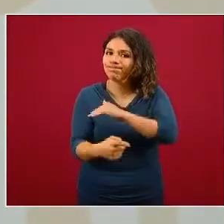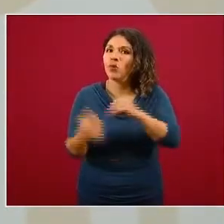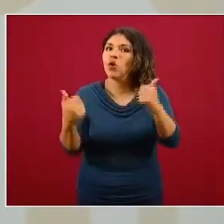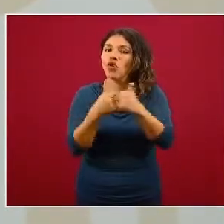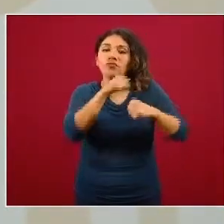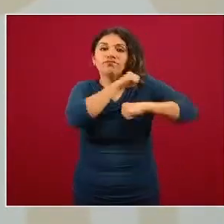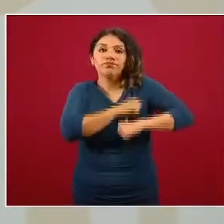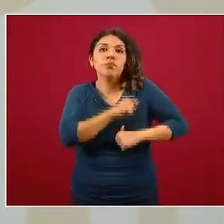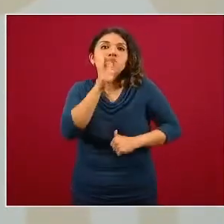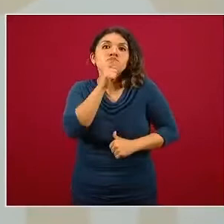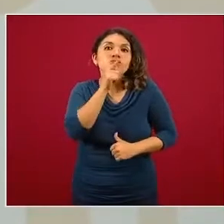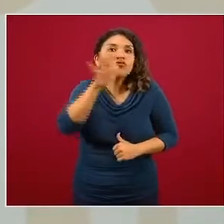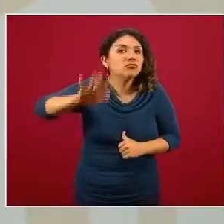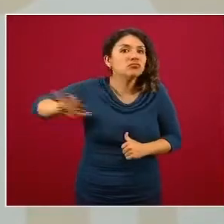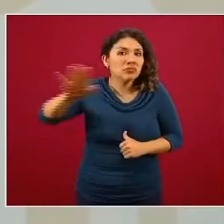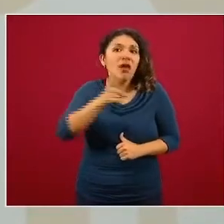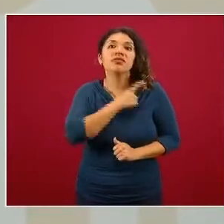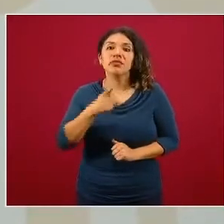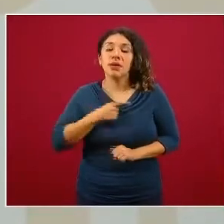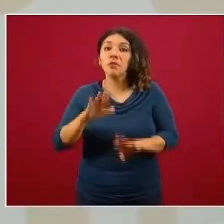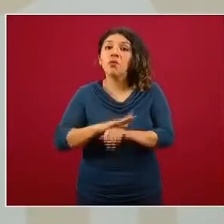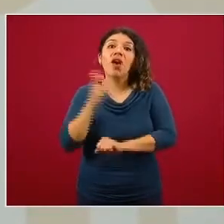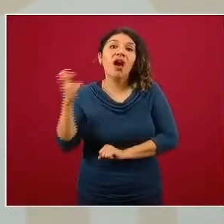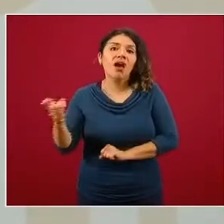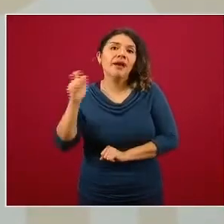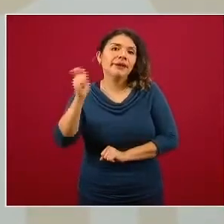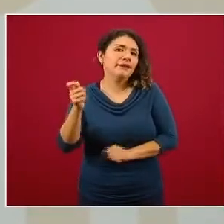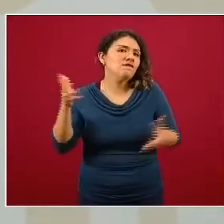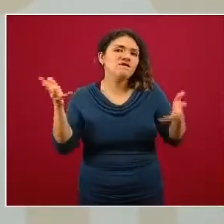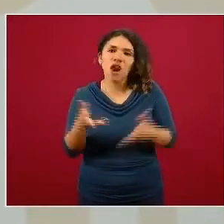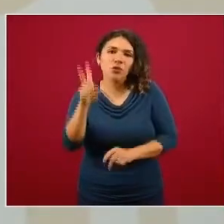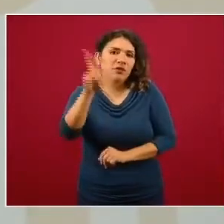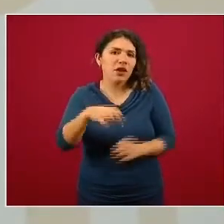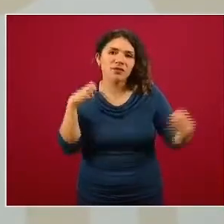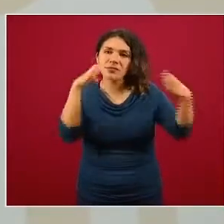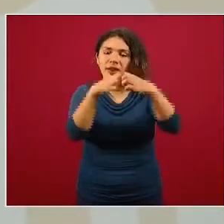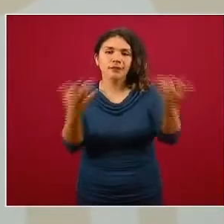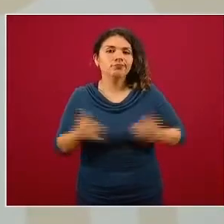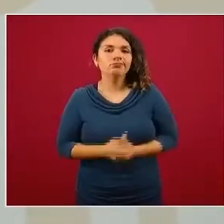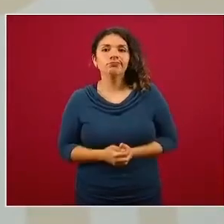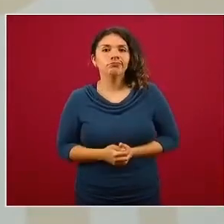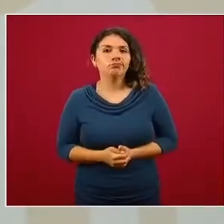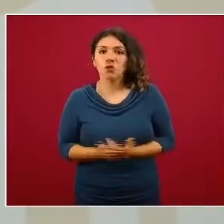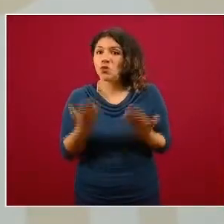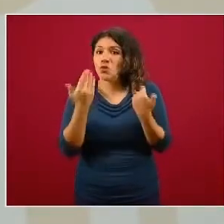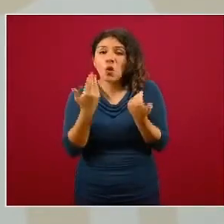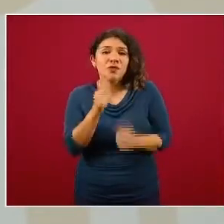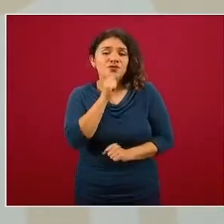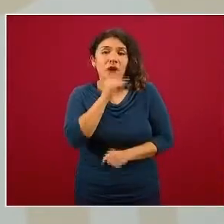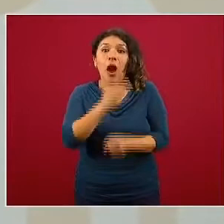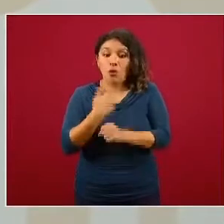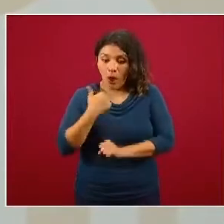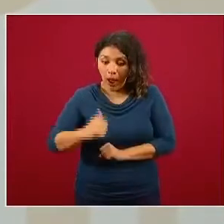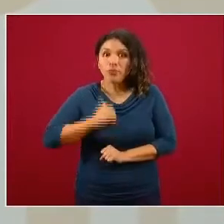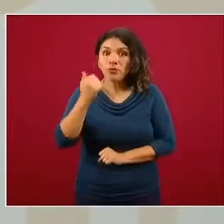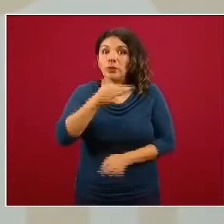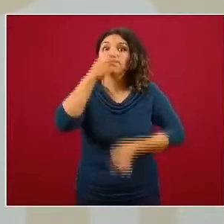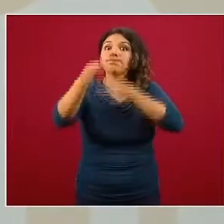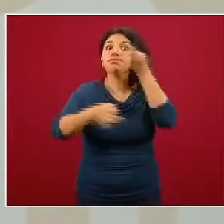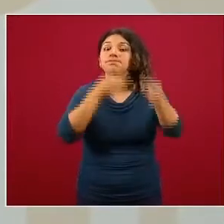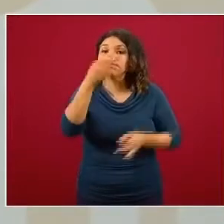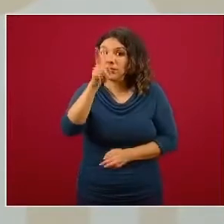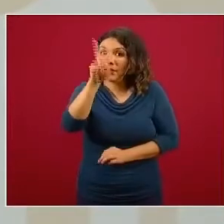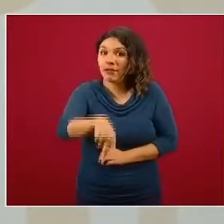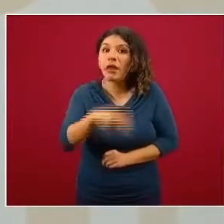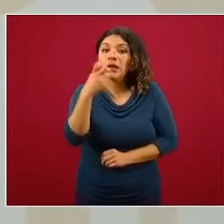las autoridades locales porque se trata de un fraude. Entonces, no hay todavía. Aprovecho también para hacer una alerta